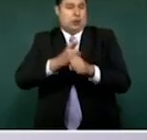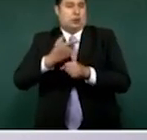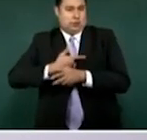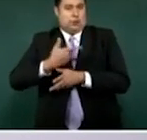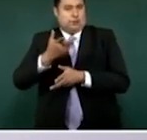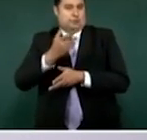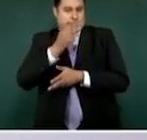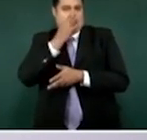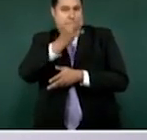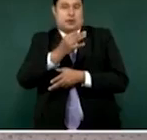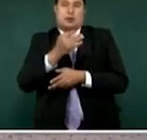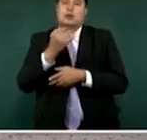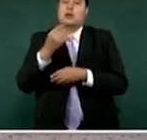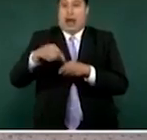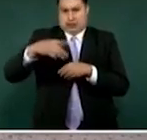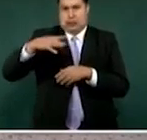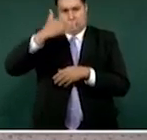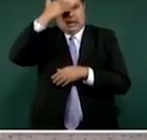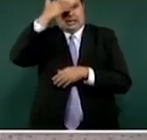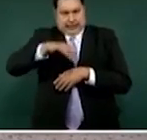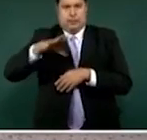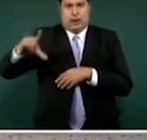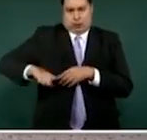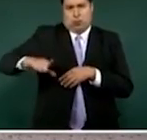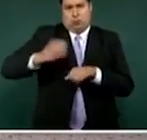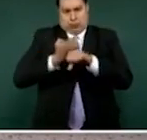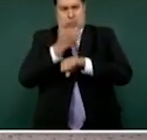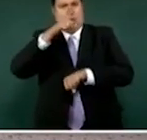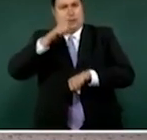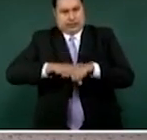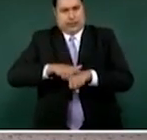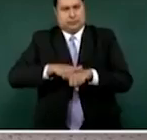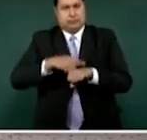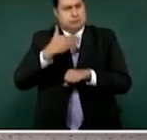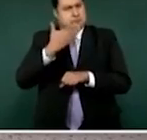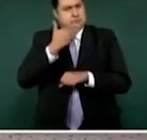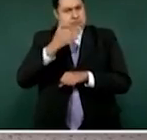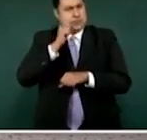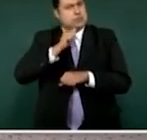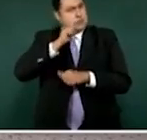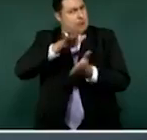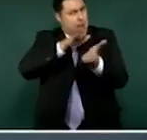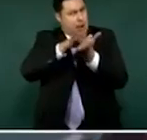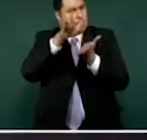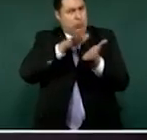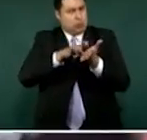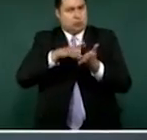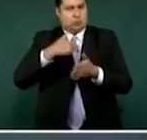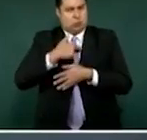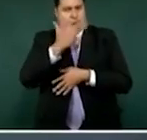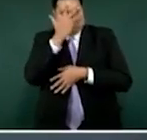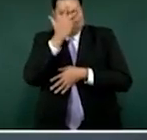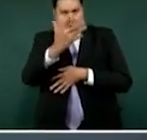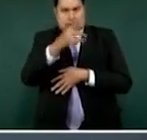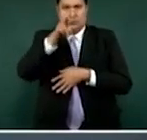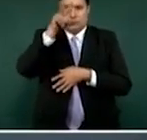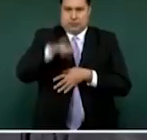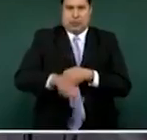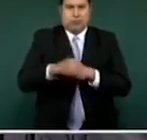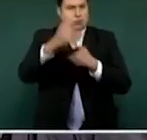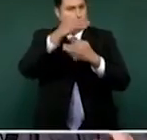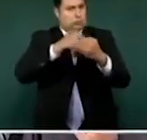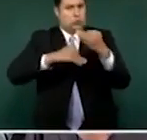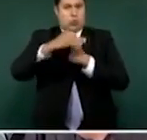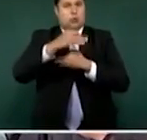la disposición del gobierno del estado, la disposición del gobernador del estado, con el compromiso con todo el gabinete